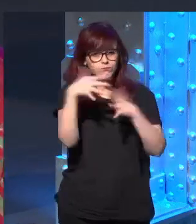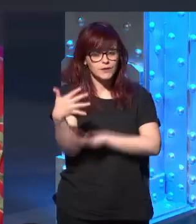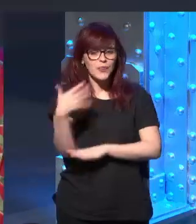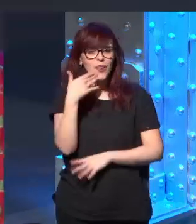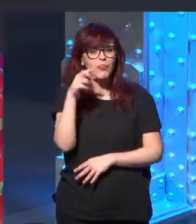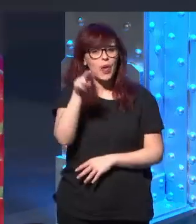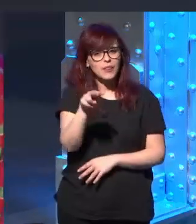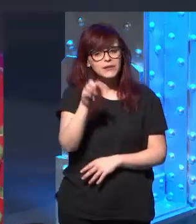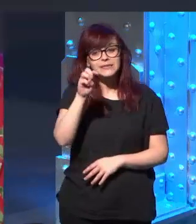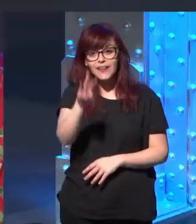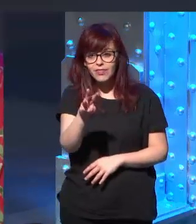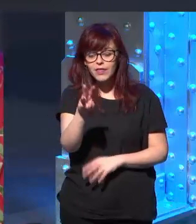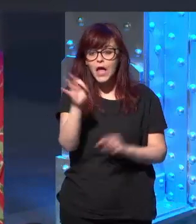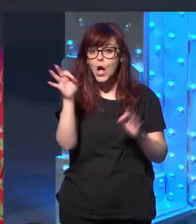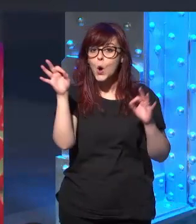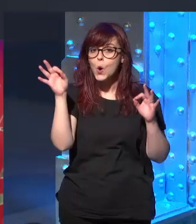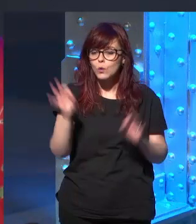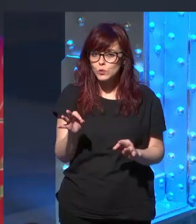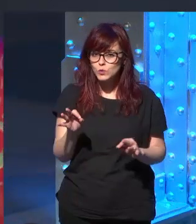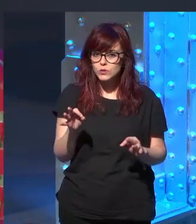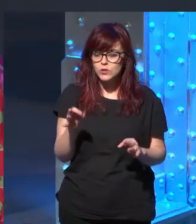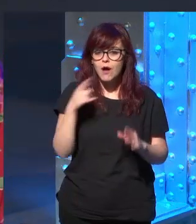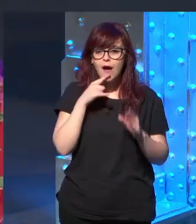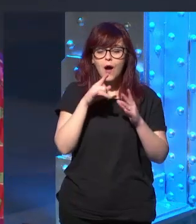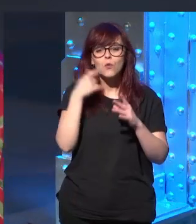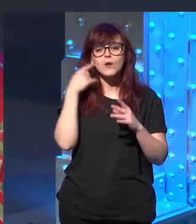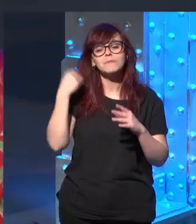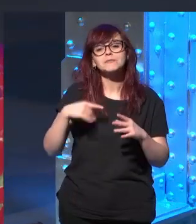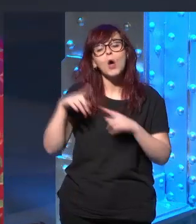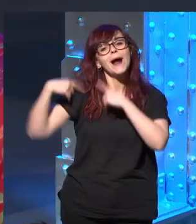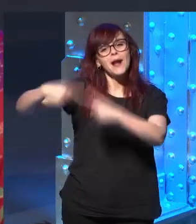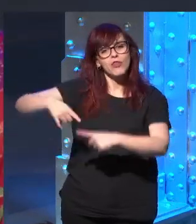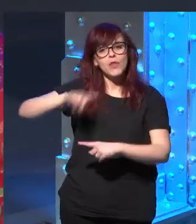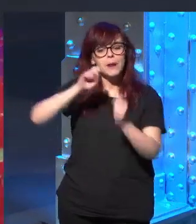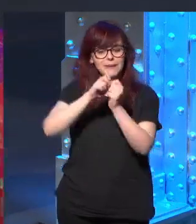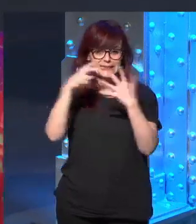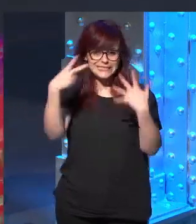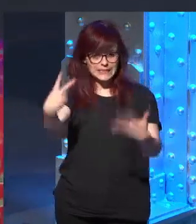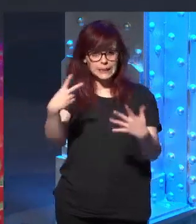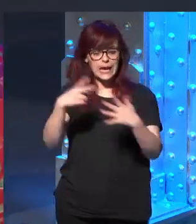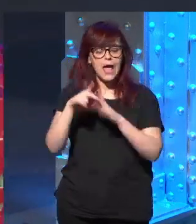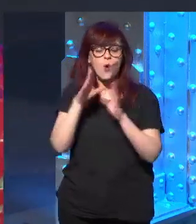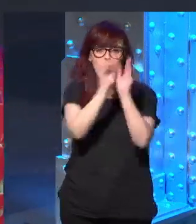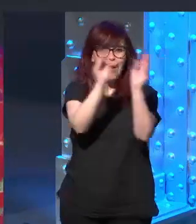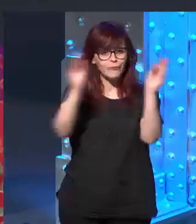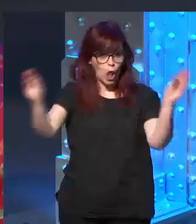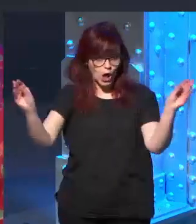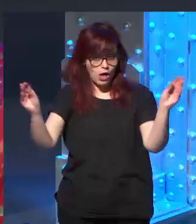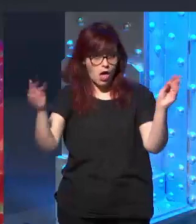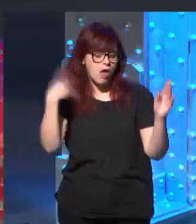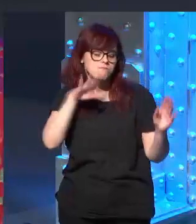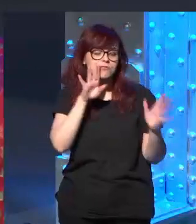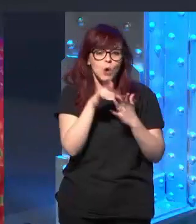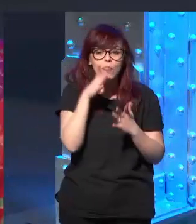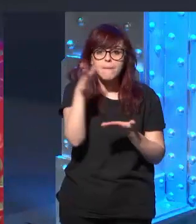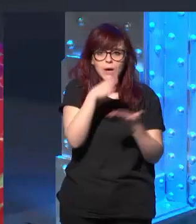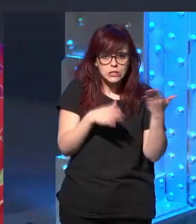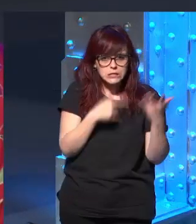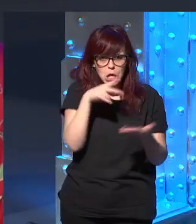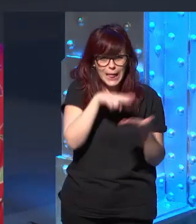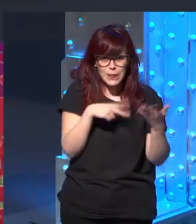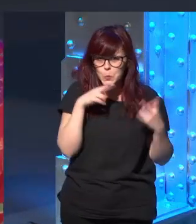con 12 o 13 años, me regalaron una antología de la generación del 27. yo no había leído nada de poesía cuando